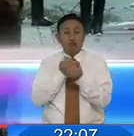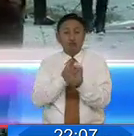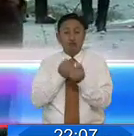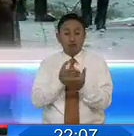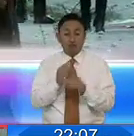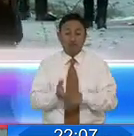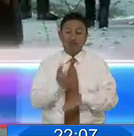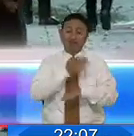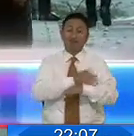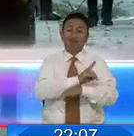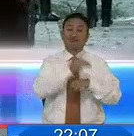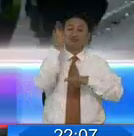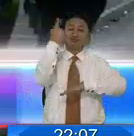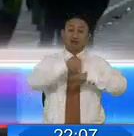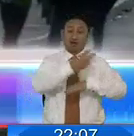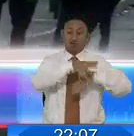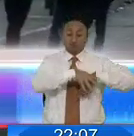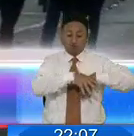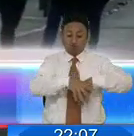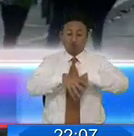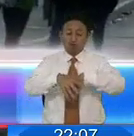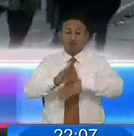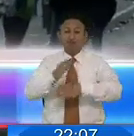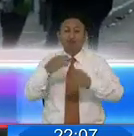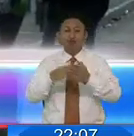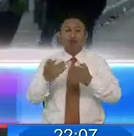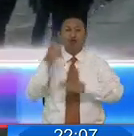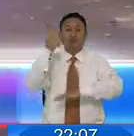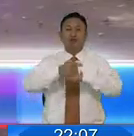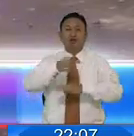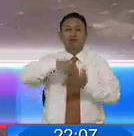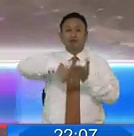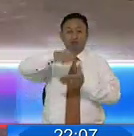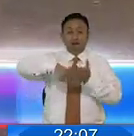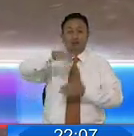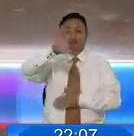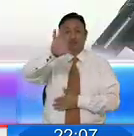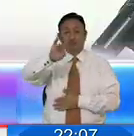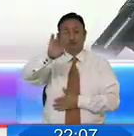en los días de manifestaciones en contra del decreto 883